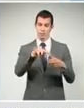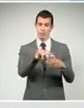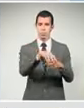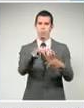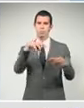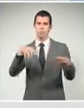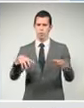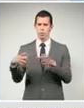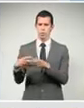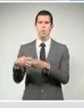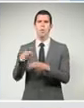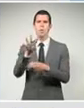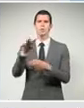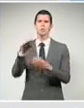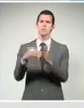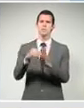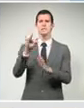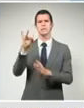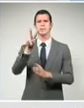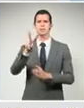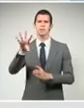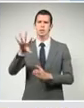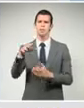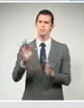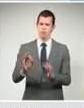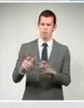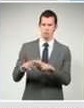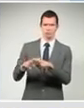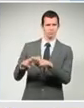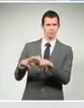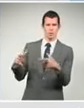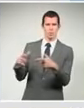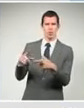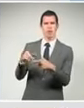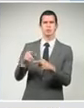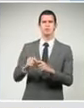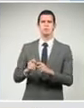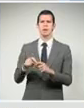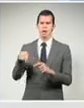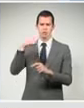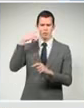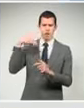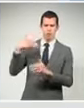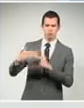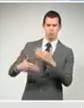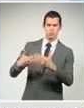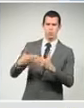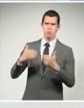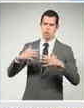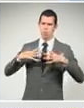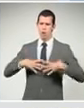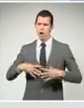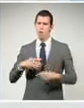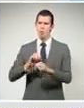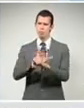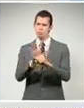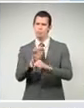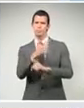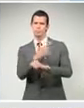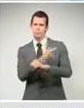4.725, el 98,3%, tienen una evolución clínica estable. Ayer se